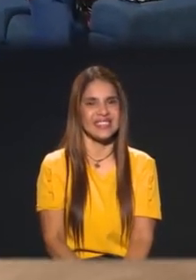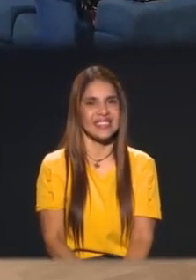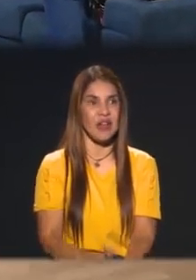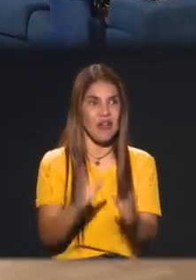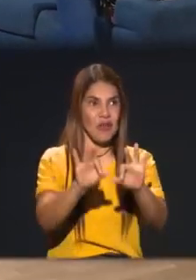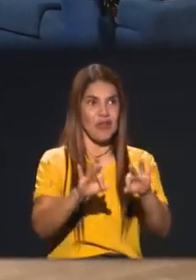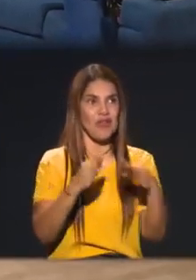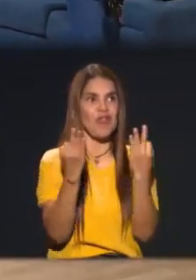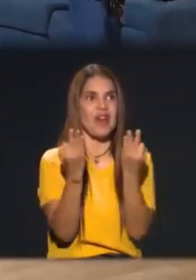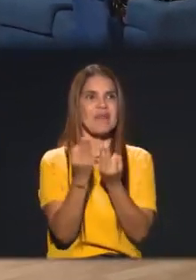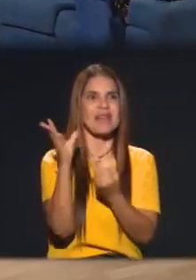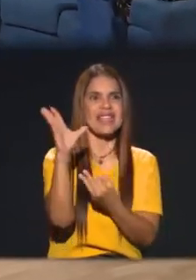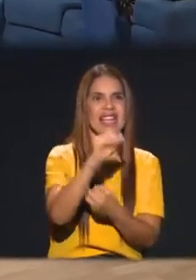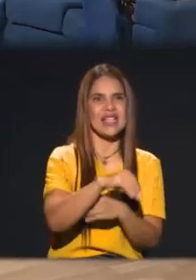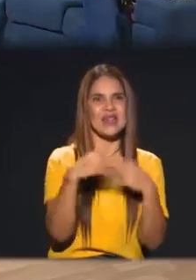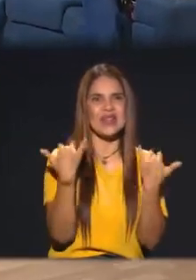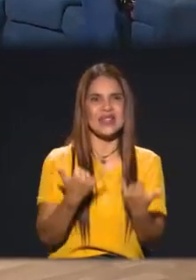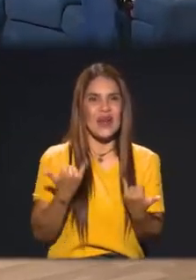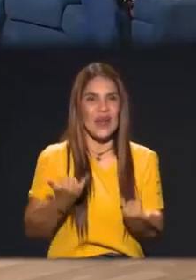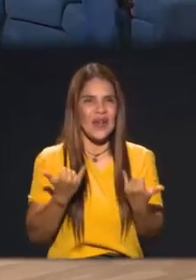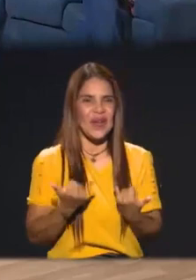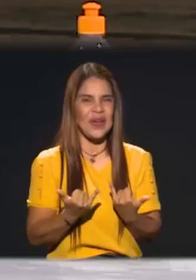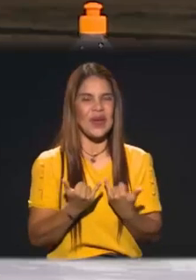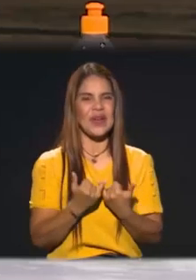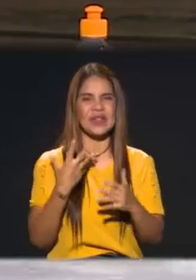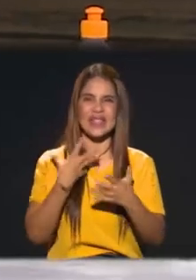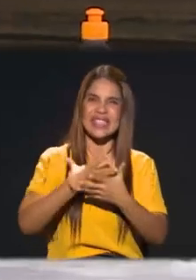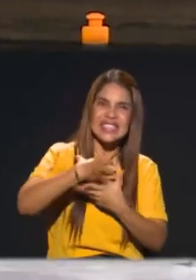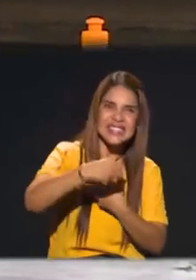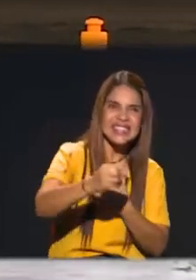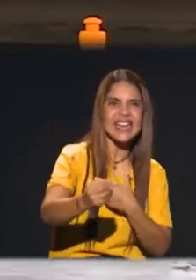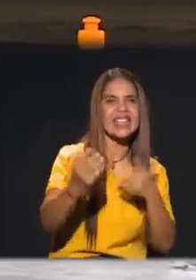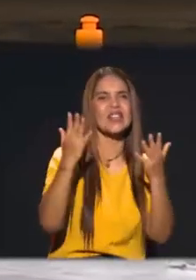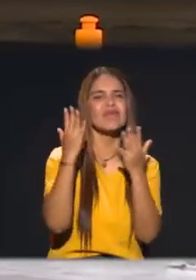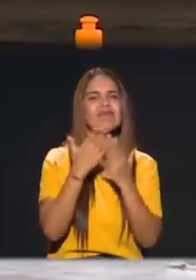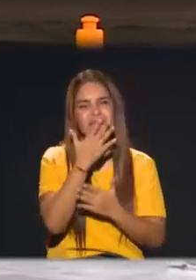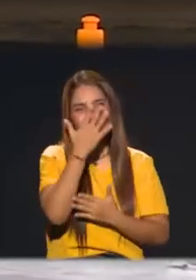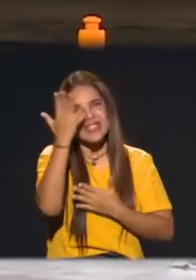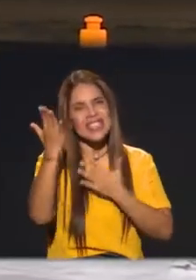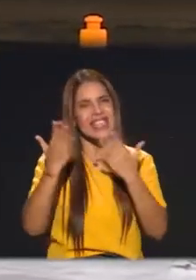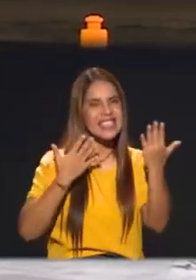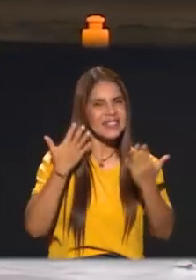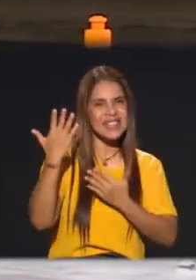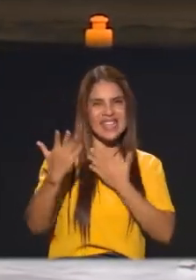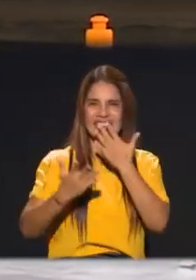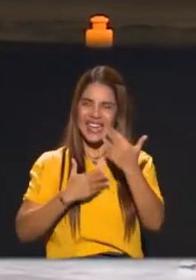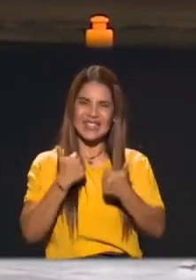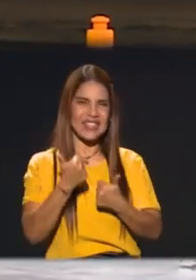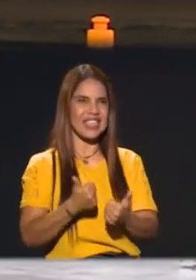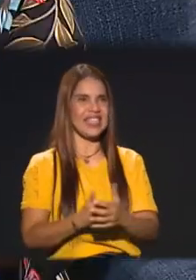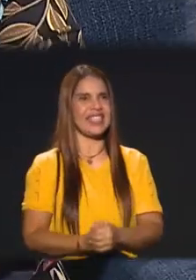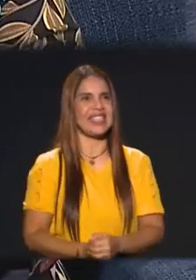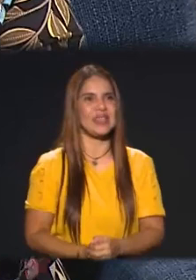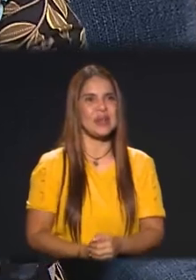Estas zumbambicas están agradecidas que la sacaron a briarlas hoy. Si no es así, no las sacan a veltearlas.